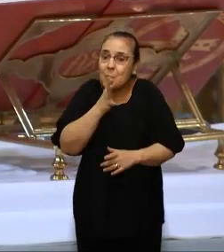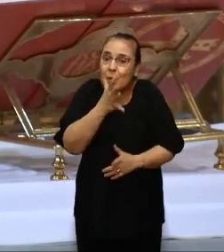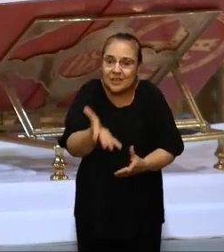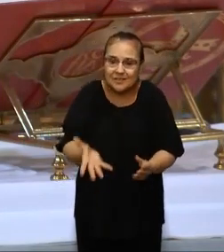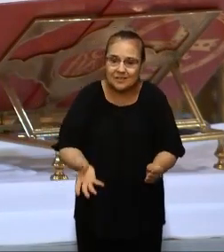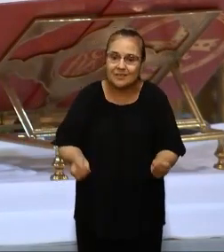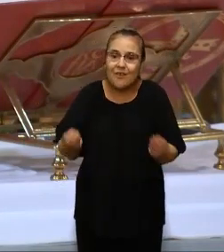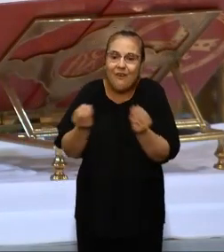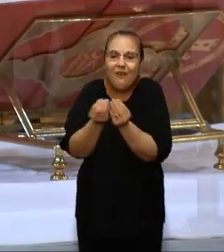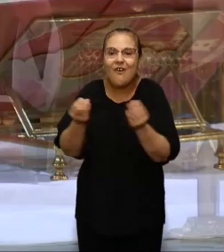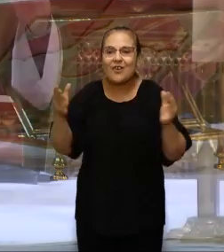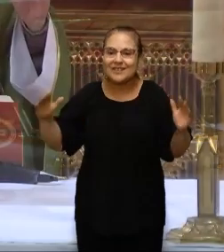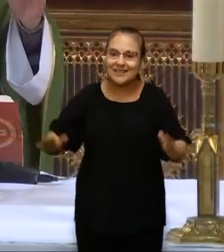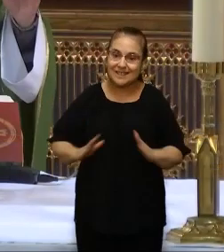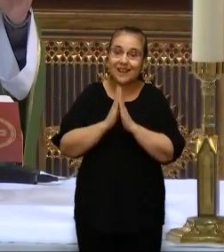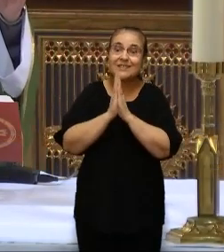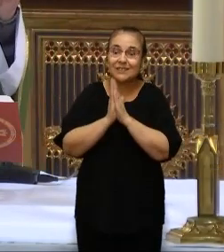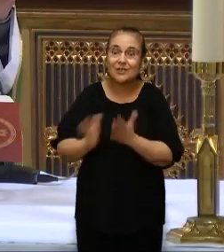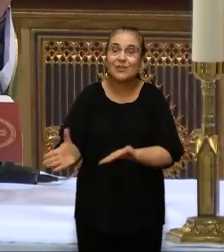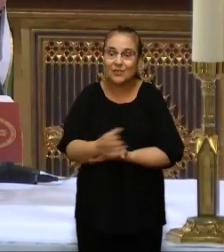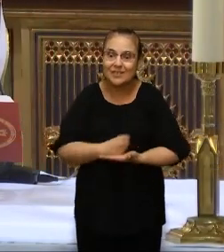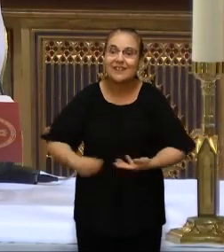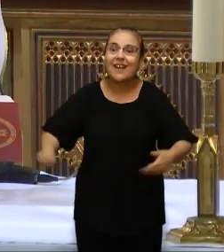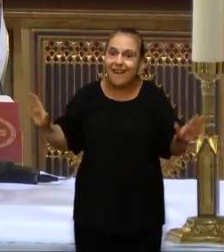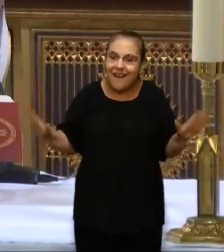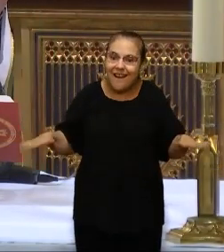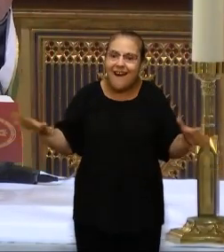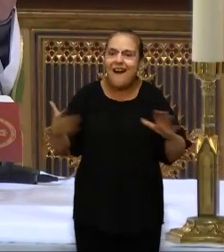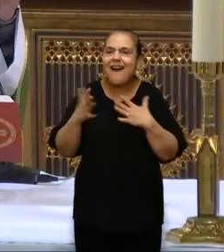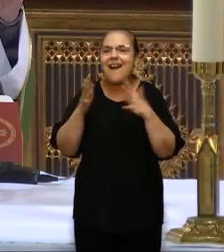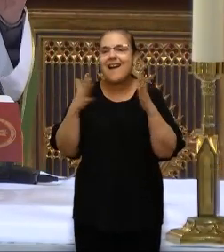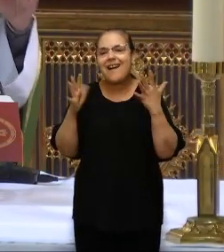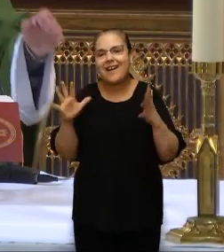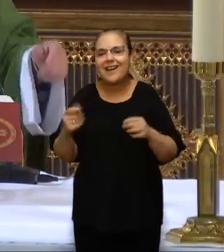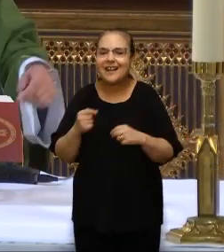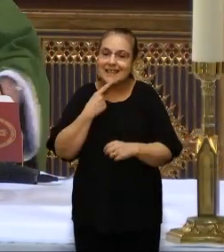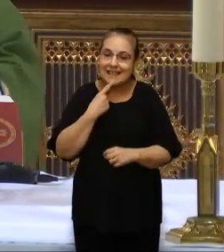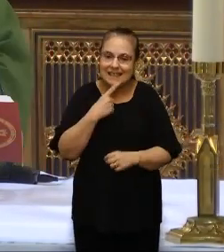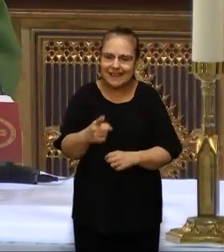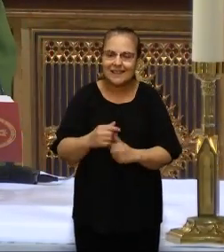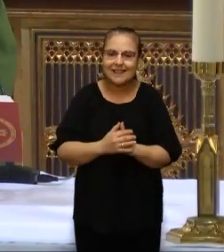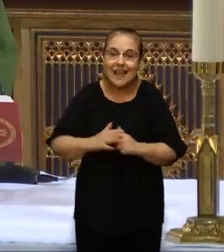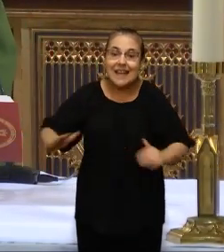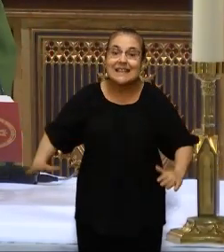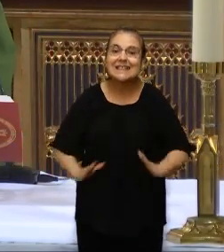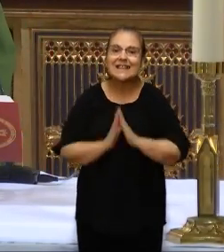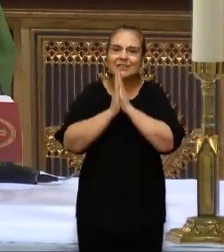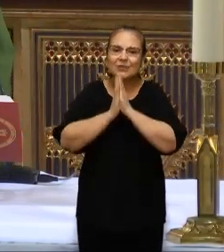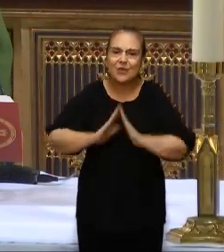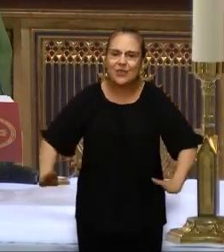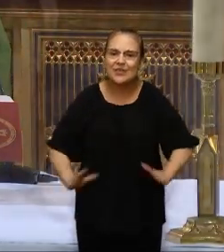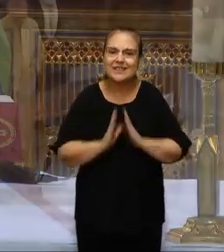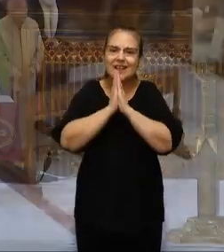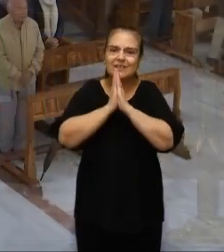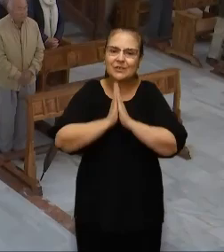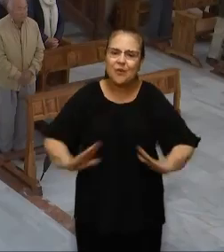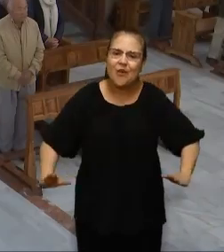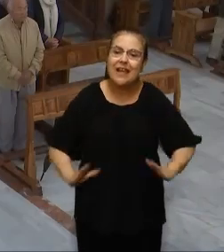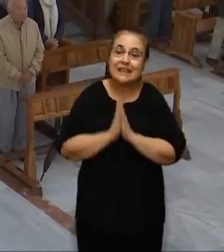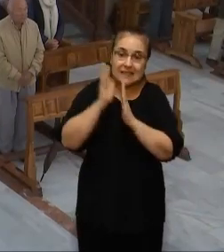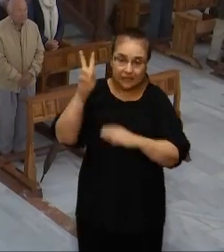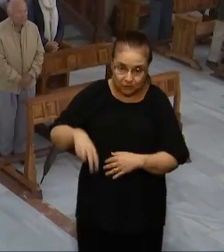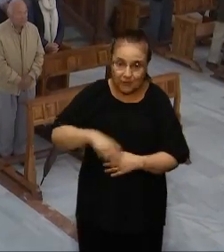eso, con los santos y con todos los ángeles, te alabamos proclamando sin cesar: Santo,